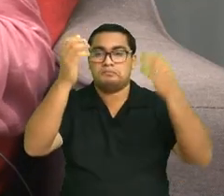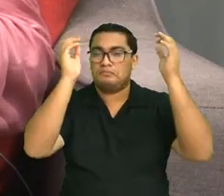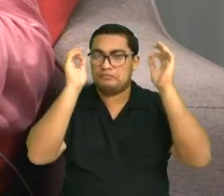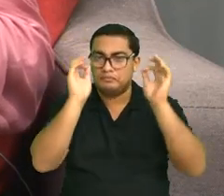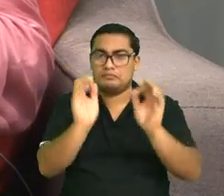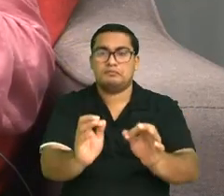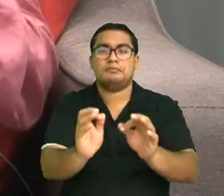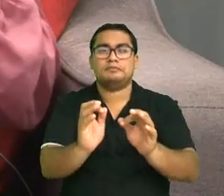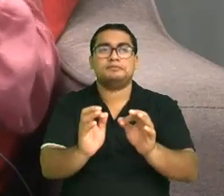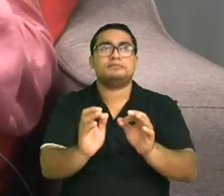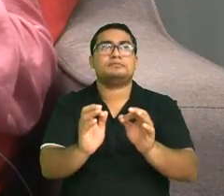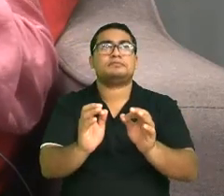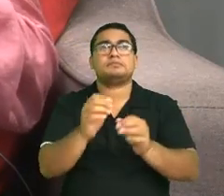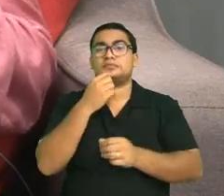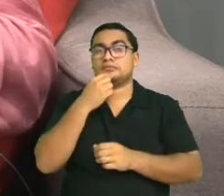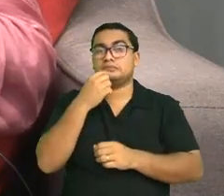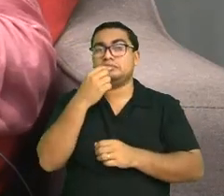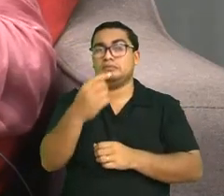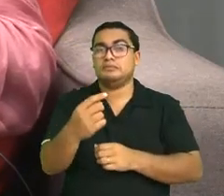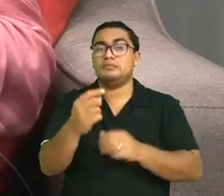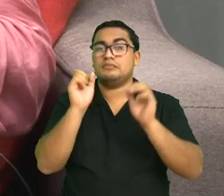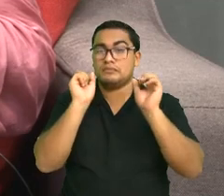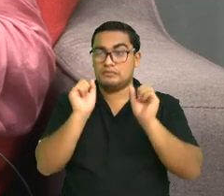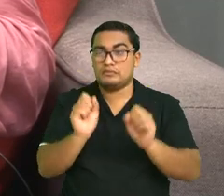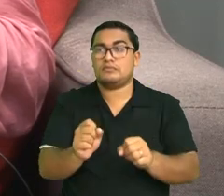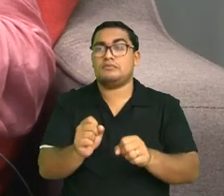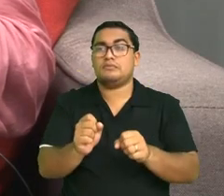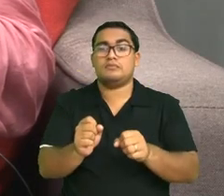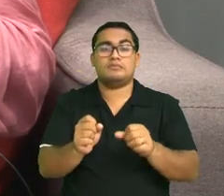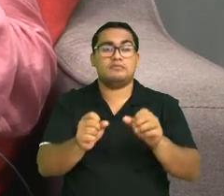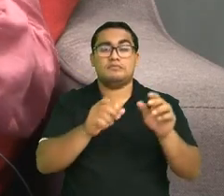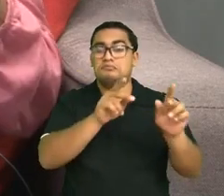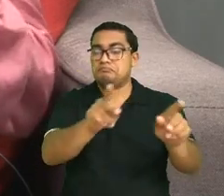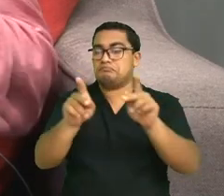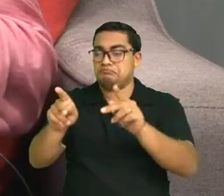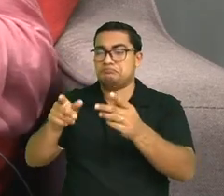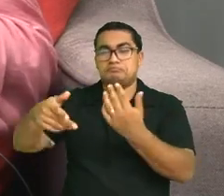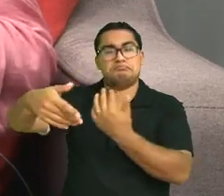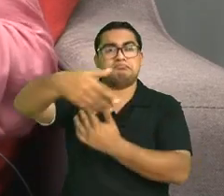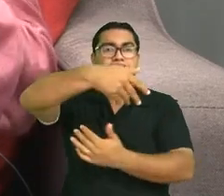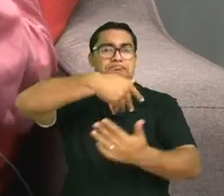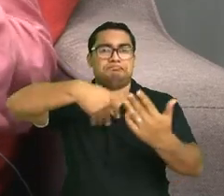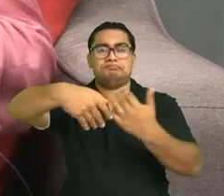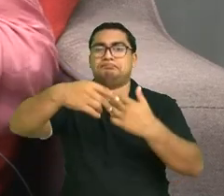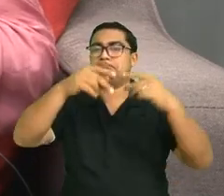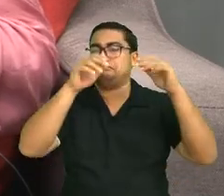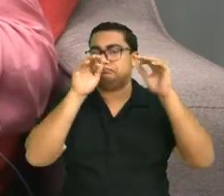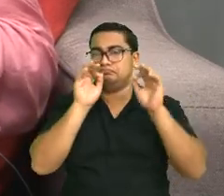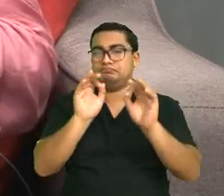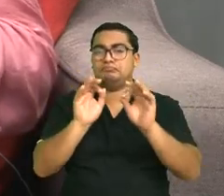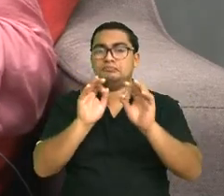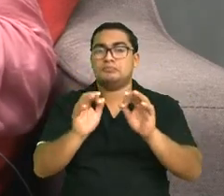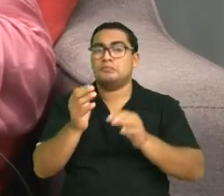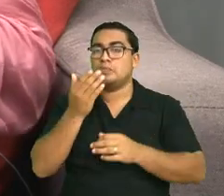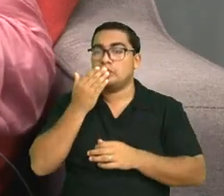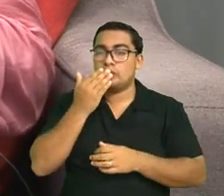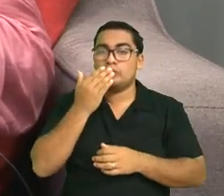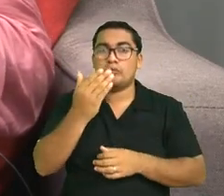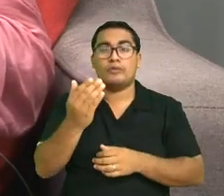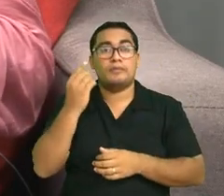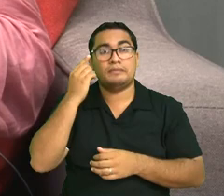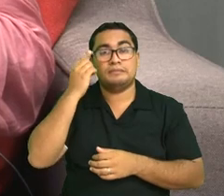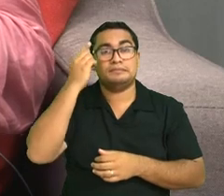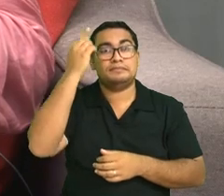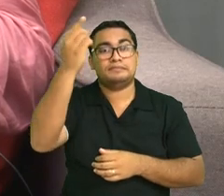óptima y obviamente integrarse a la sociedad para aportar al desarrollo siempre de la